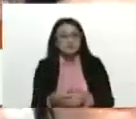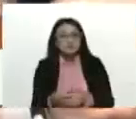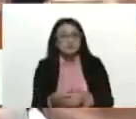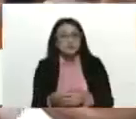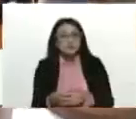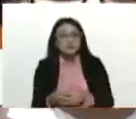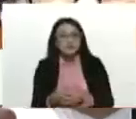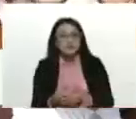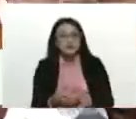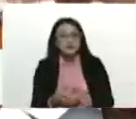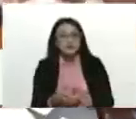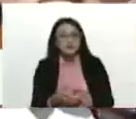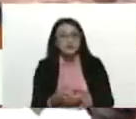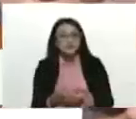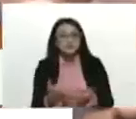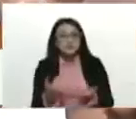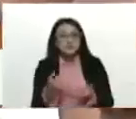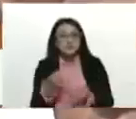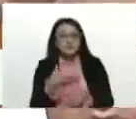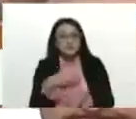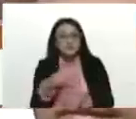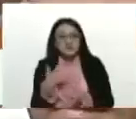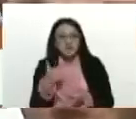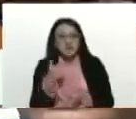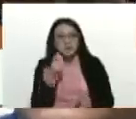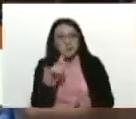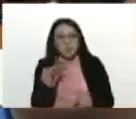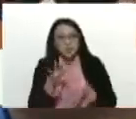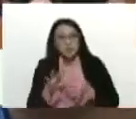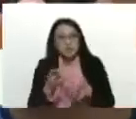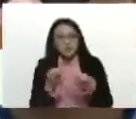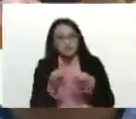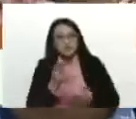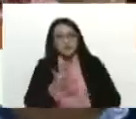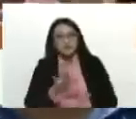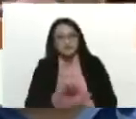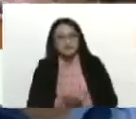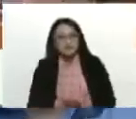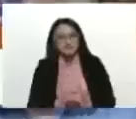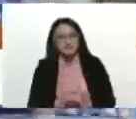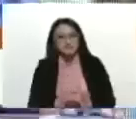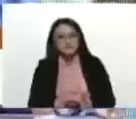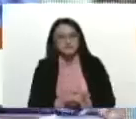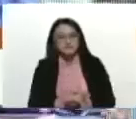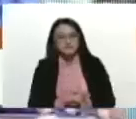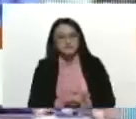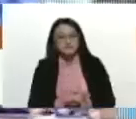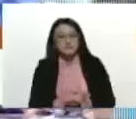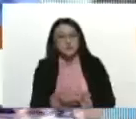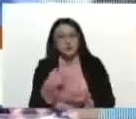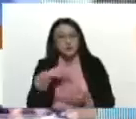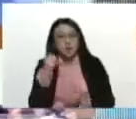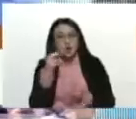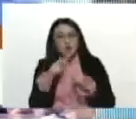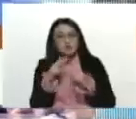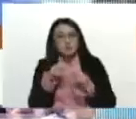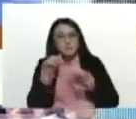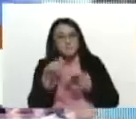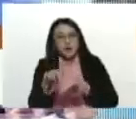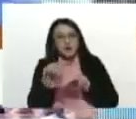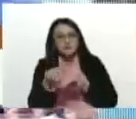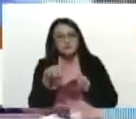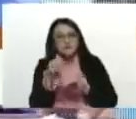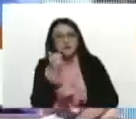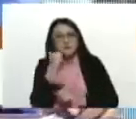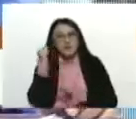Pero eso el presidente ha contado con un pueblo Unido así nos mantenemos nosotros Cuando hacemos las marchas y manifestaciones aquí